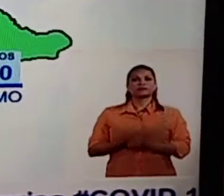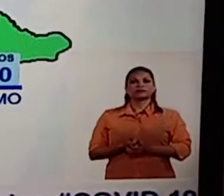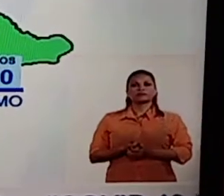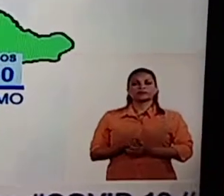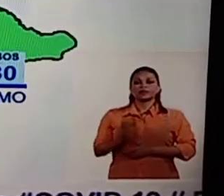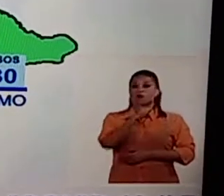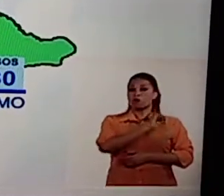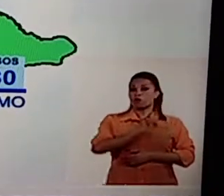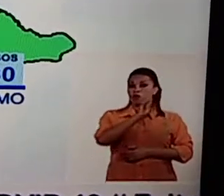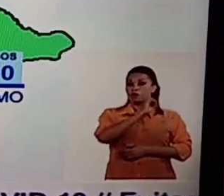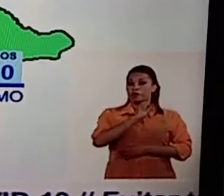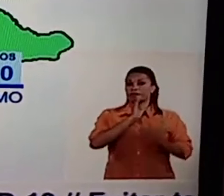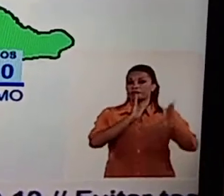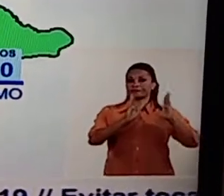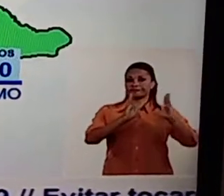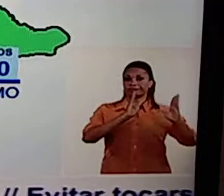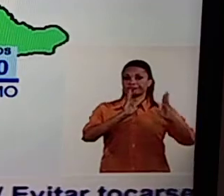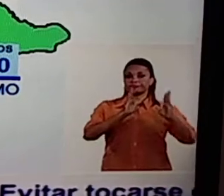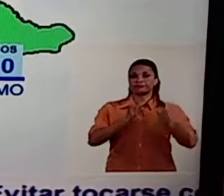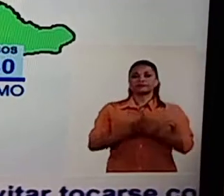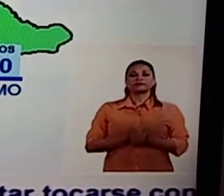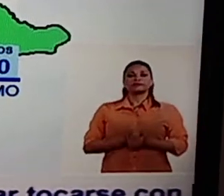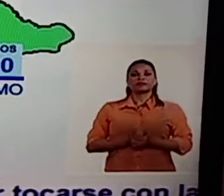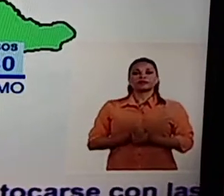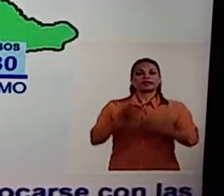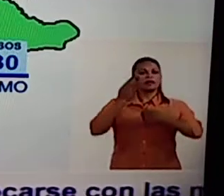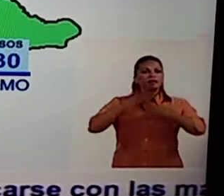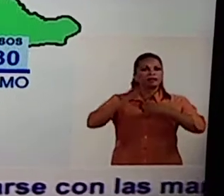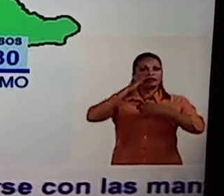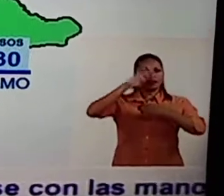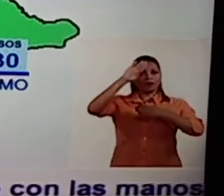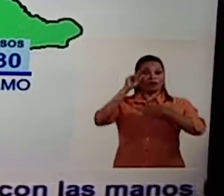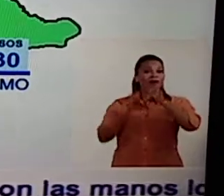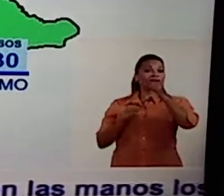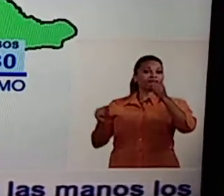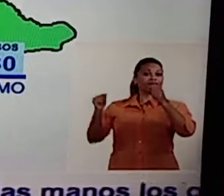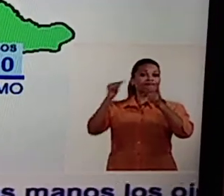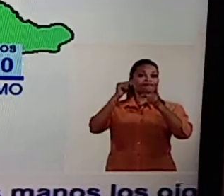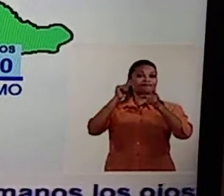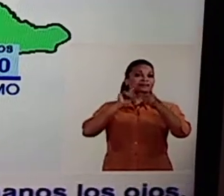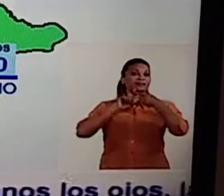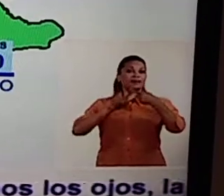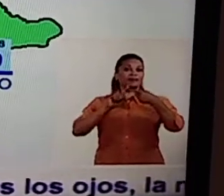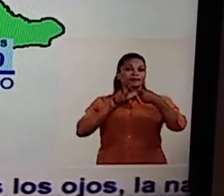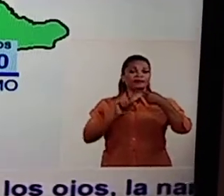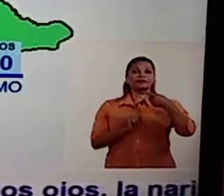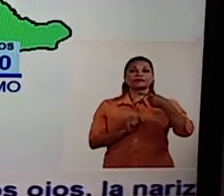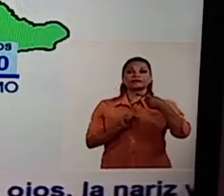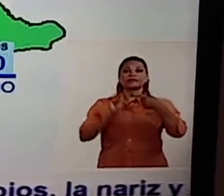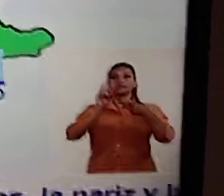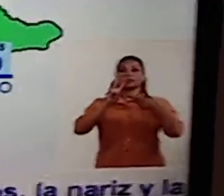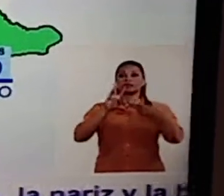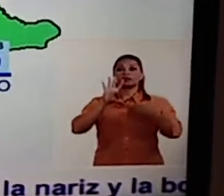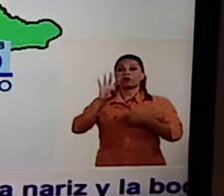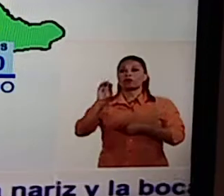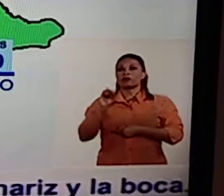país, pues Santiago de nuevo una cifra muy alta, 340